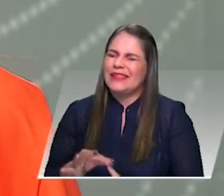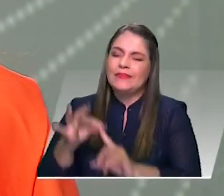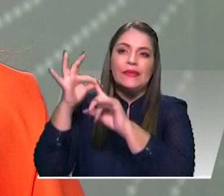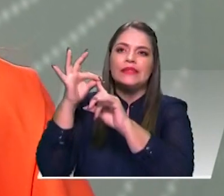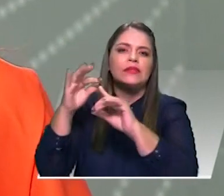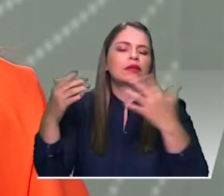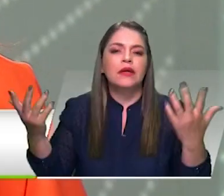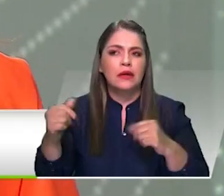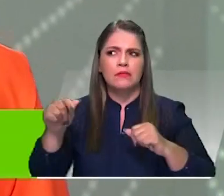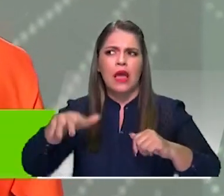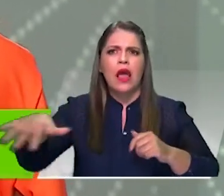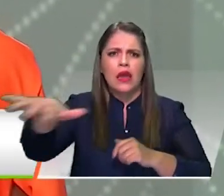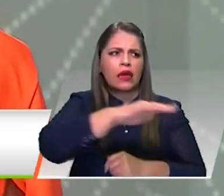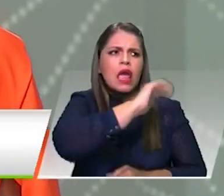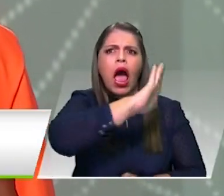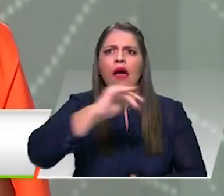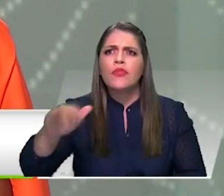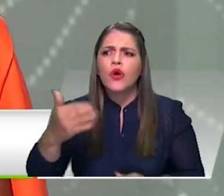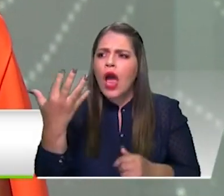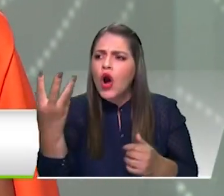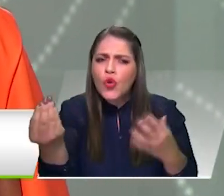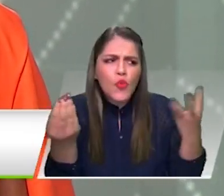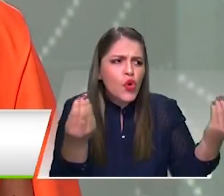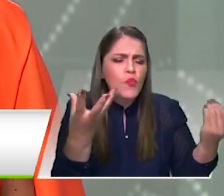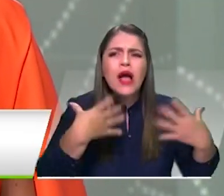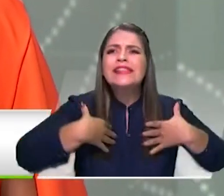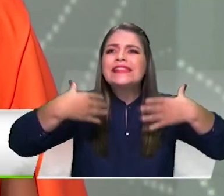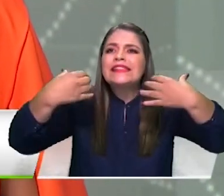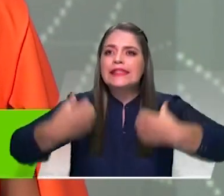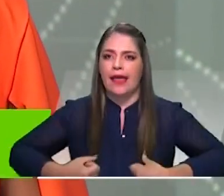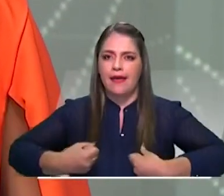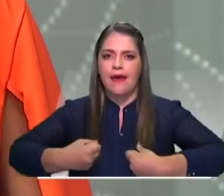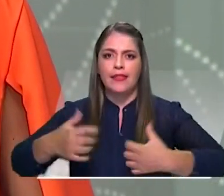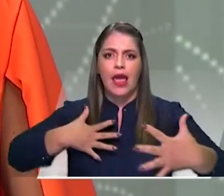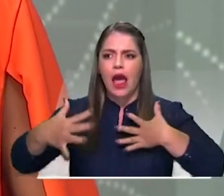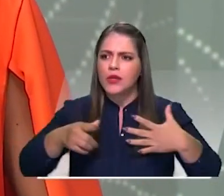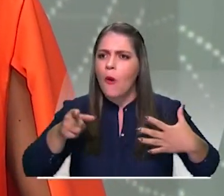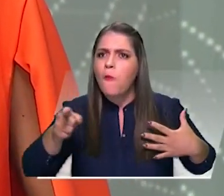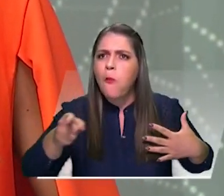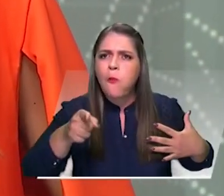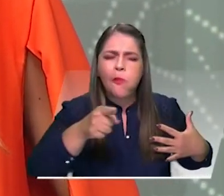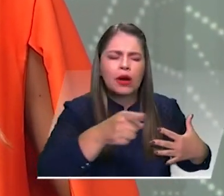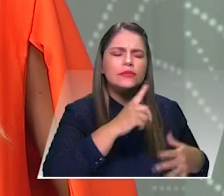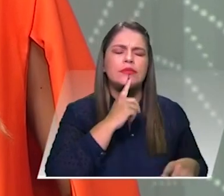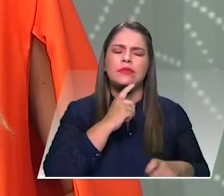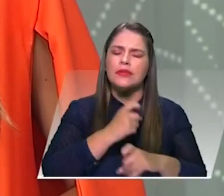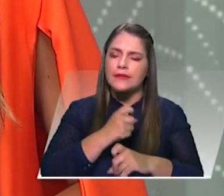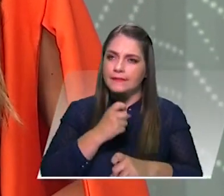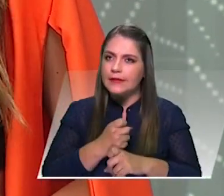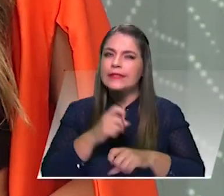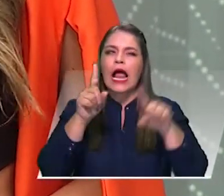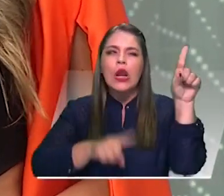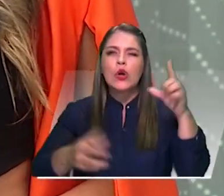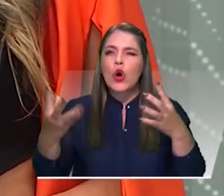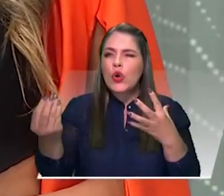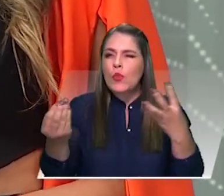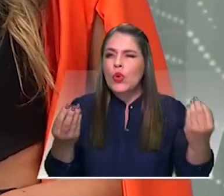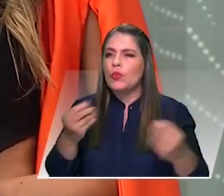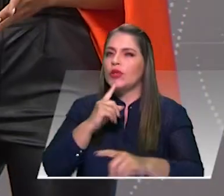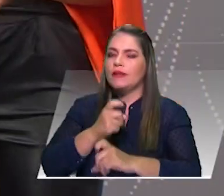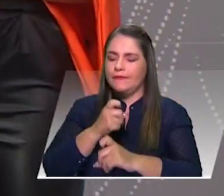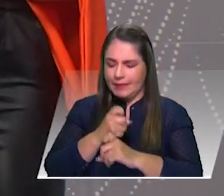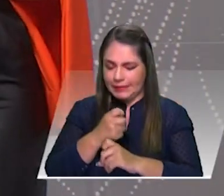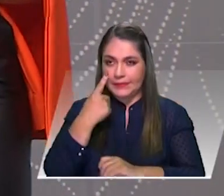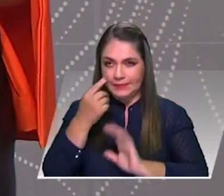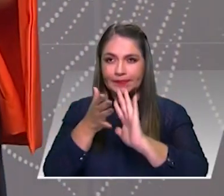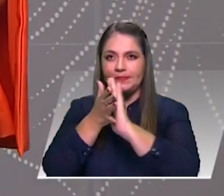de los teatros en Antioquia. En este hablaremos de los desafíos que hoy enfrentan varios de los grupos y las salas de teatro de la ciudad y el